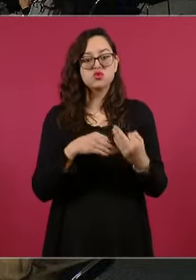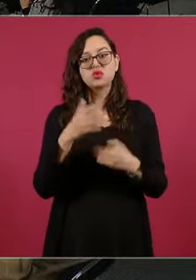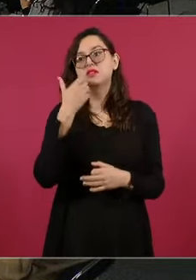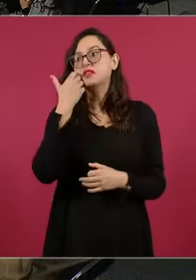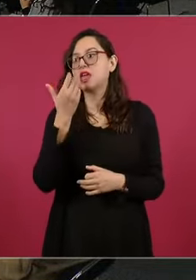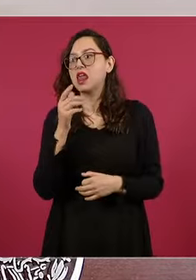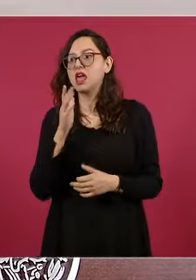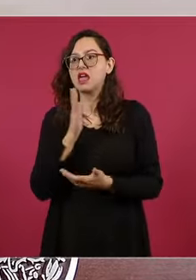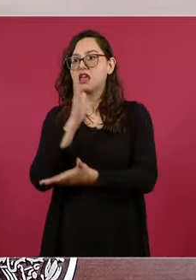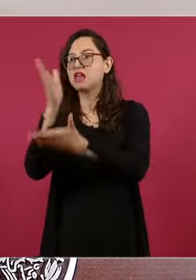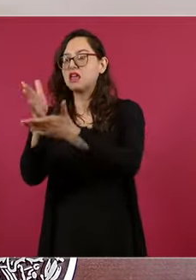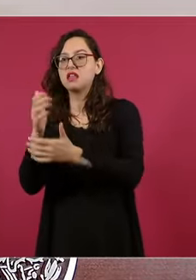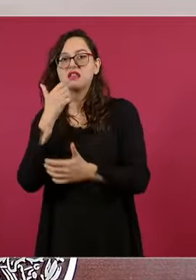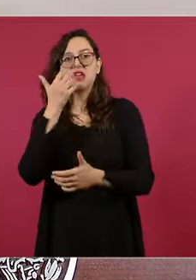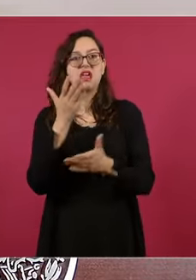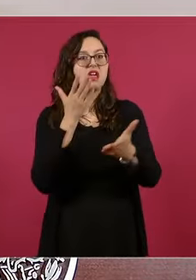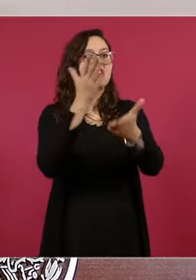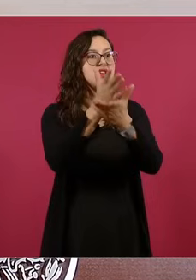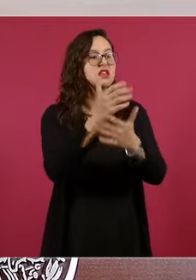embarcado,